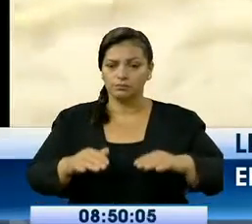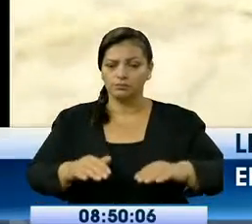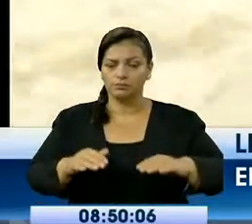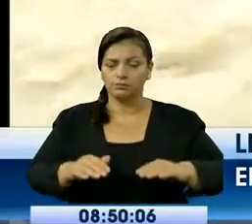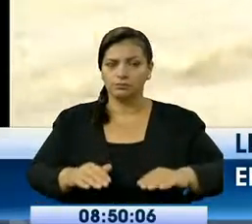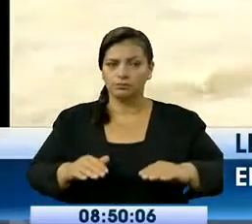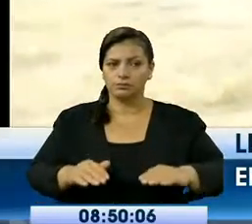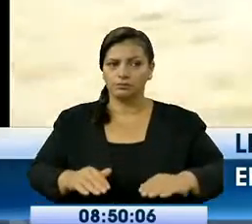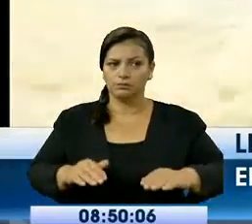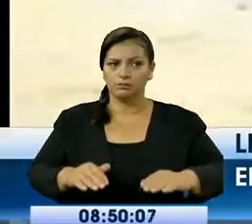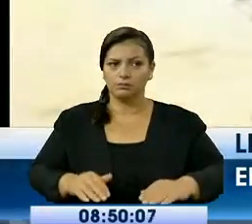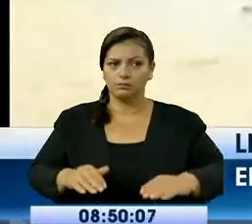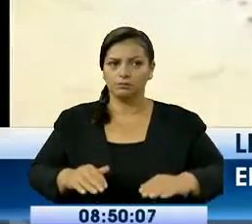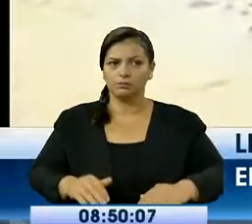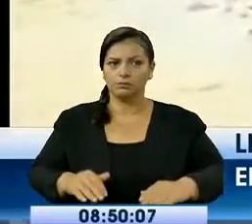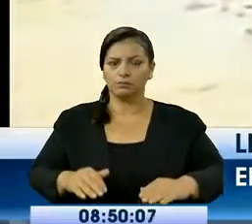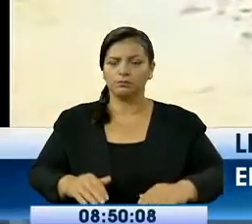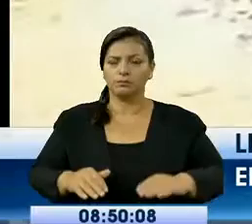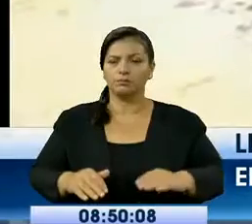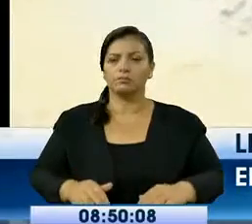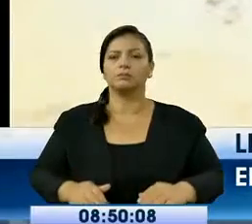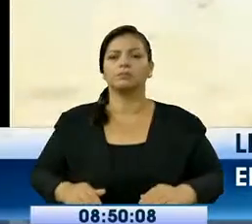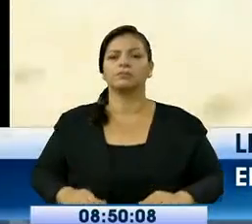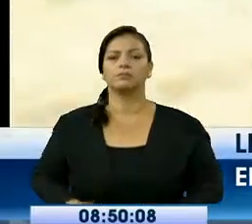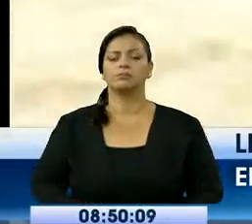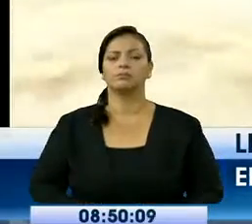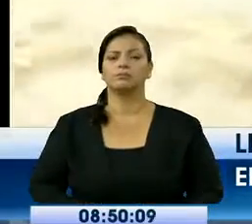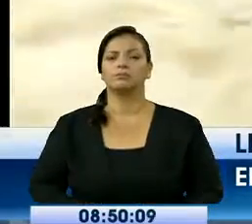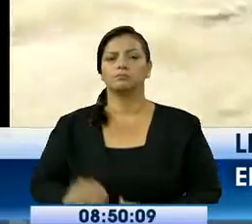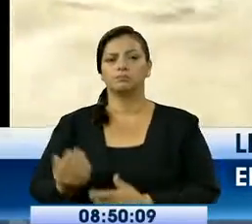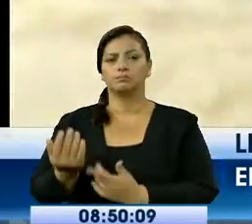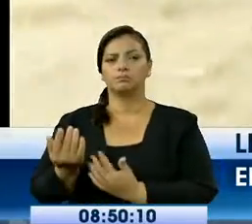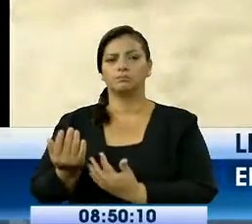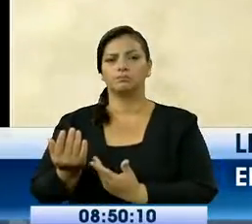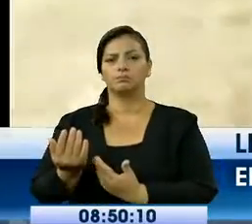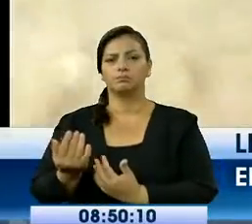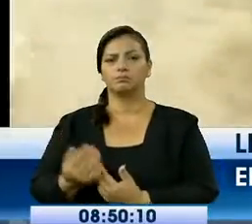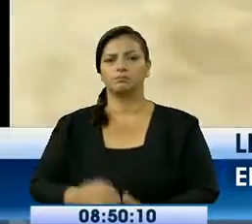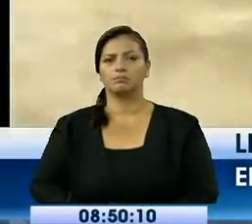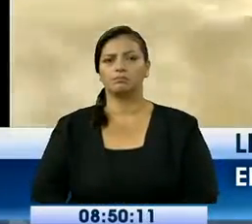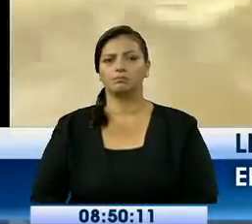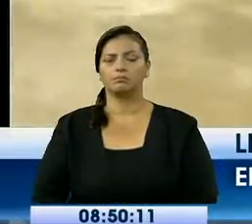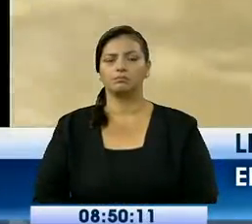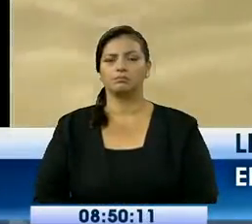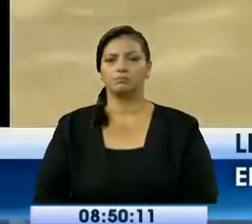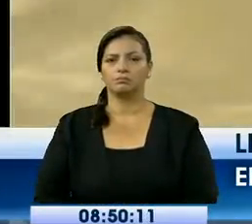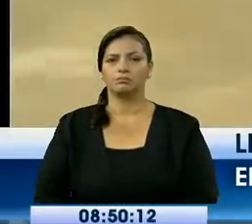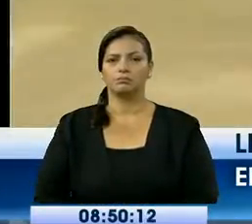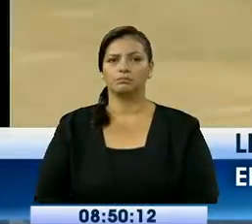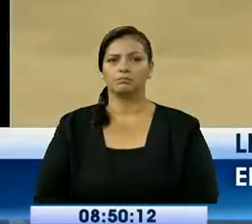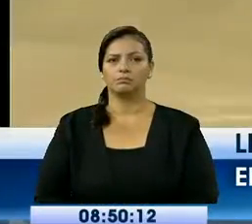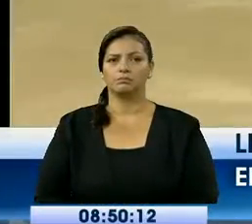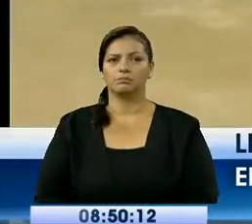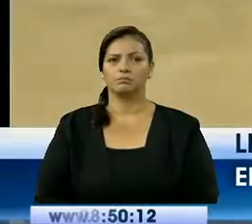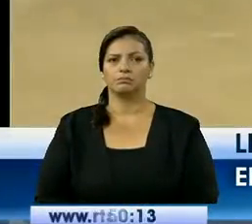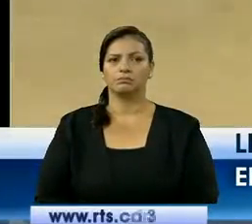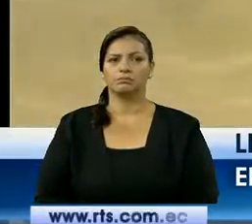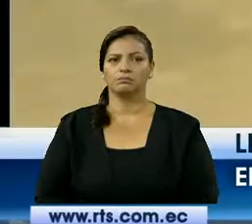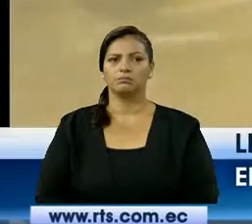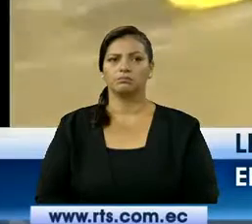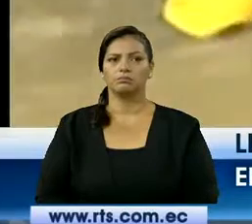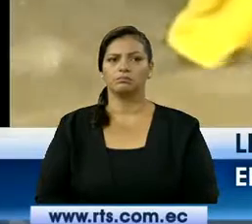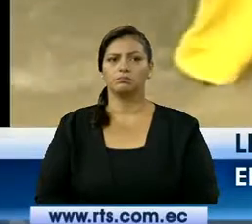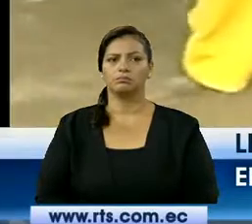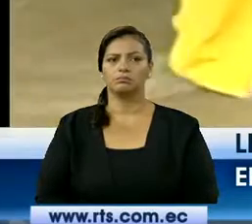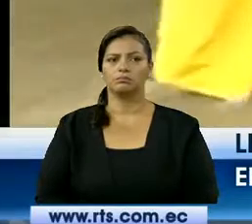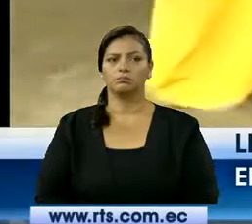haciendo la parte de adentro. Ok, ahora me llama la atención lo que estamos observando, la huella que vemos en la pared de esta vivienda. Por acá,